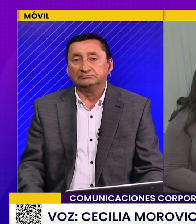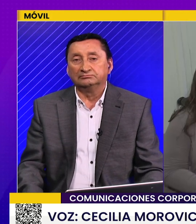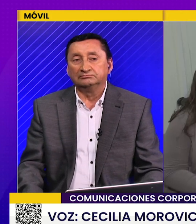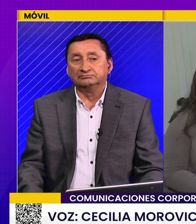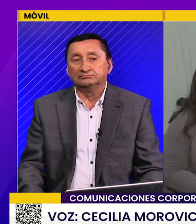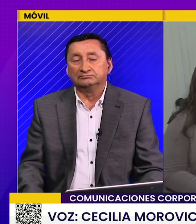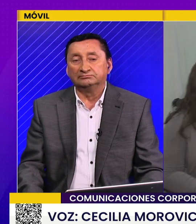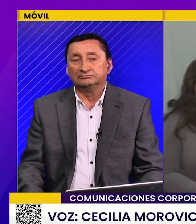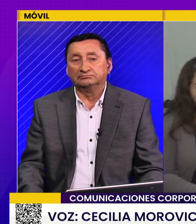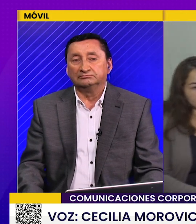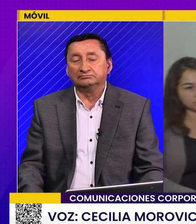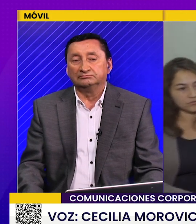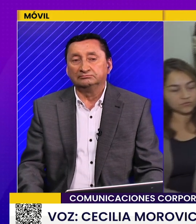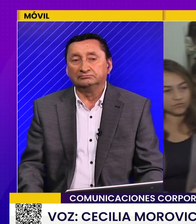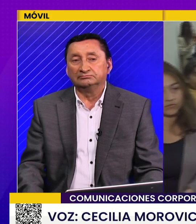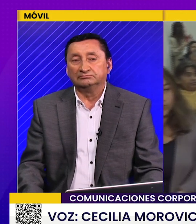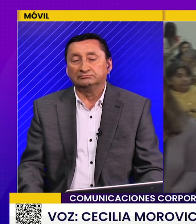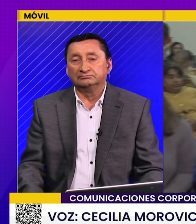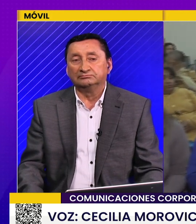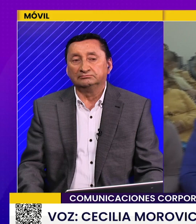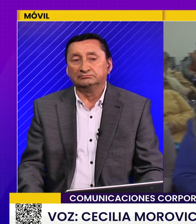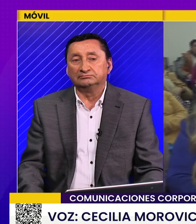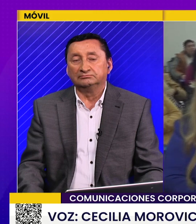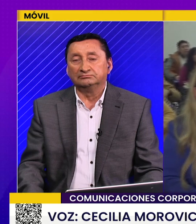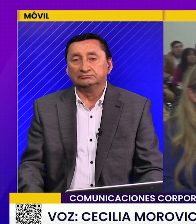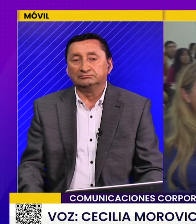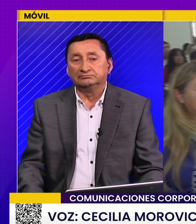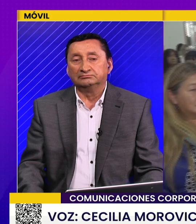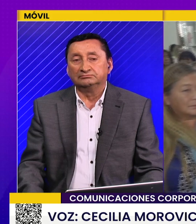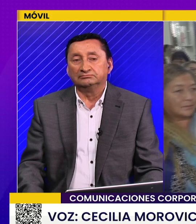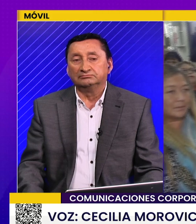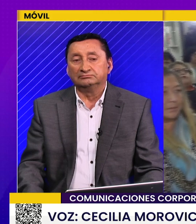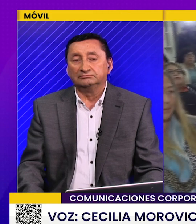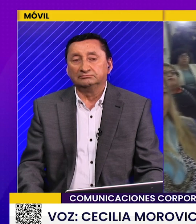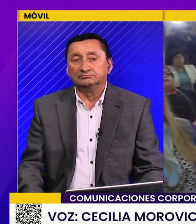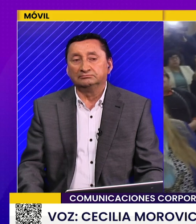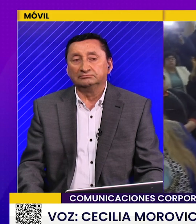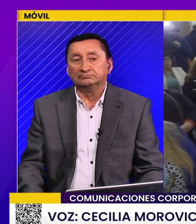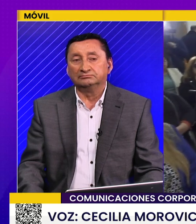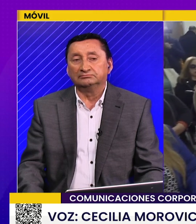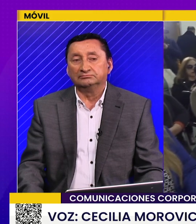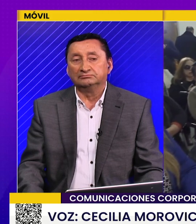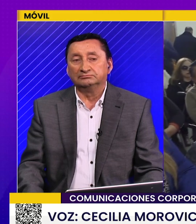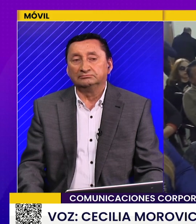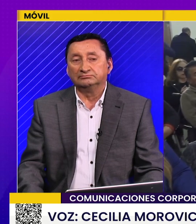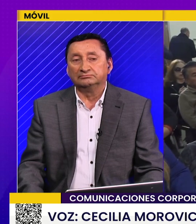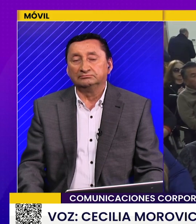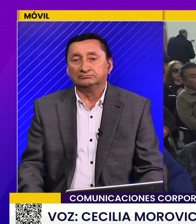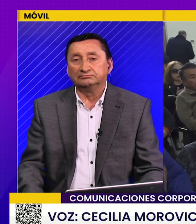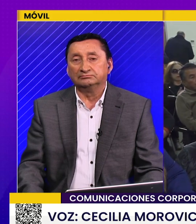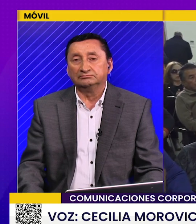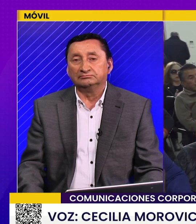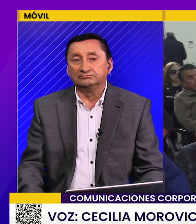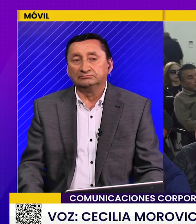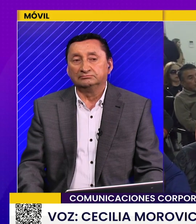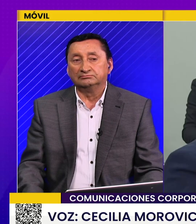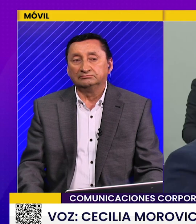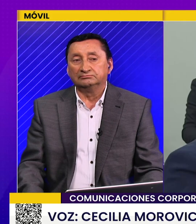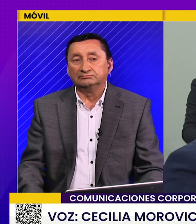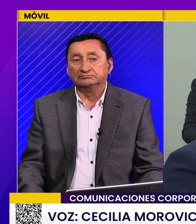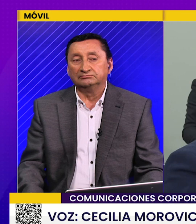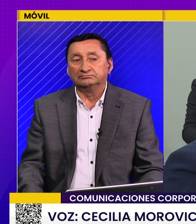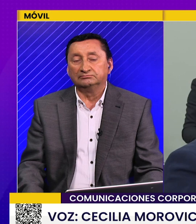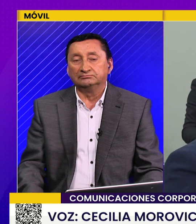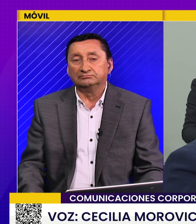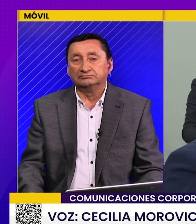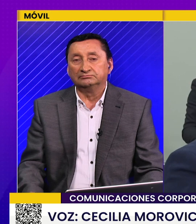tema cultural también, porque hay familias que tampoco quieren que tengan dentro de su núcleo familiar una persona con discapacidad, cuando en realidad